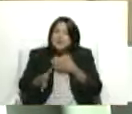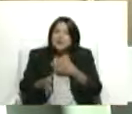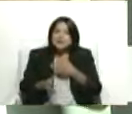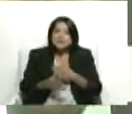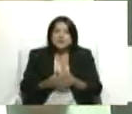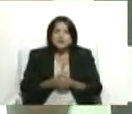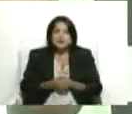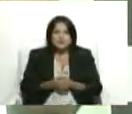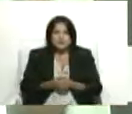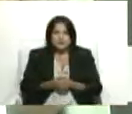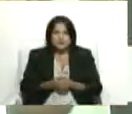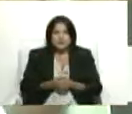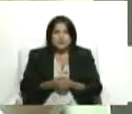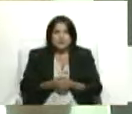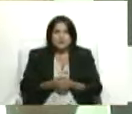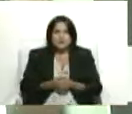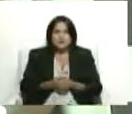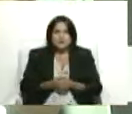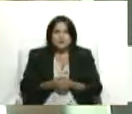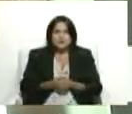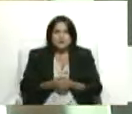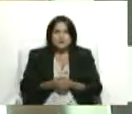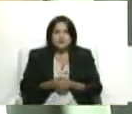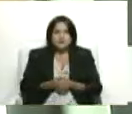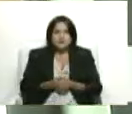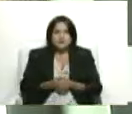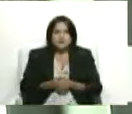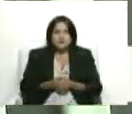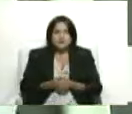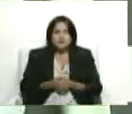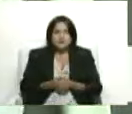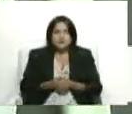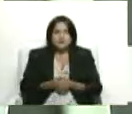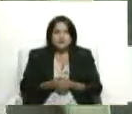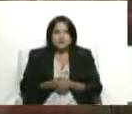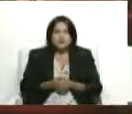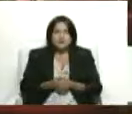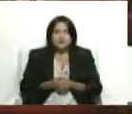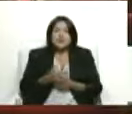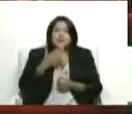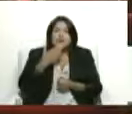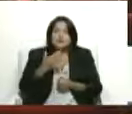más allá del asunto histórico y de su posición, ¿no? Gracias.